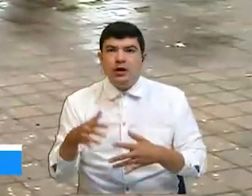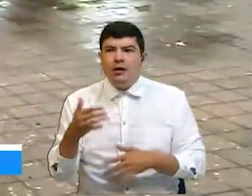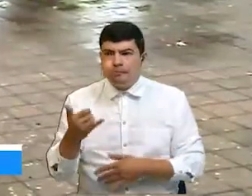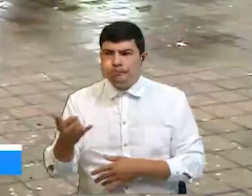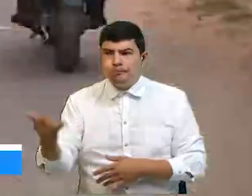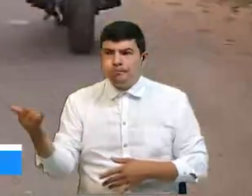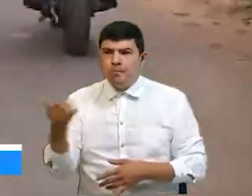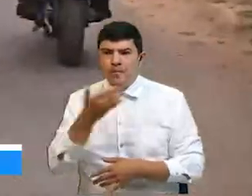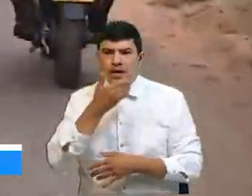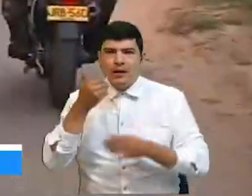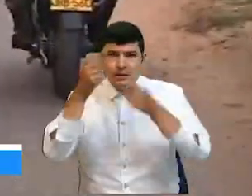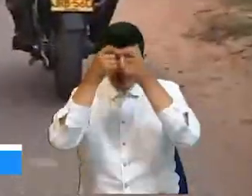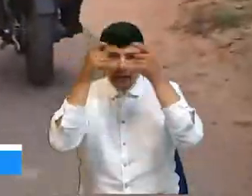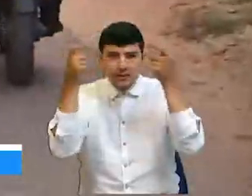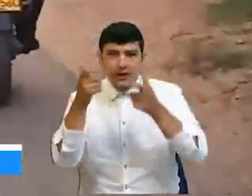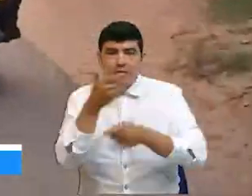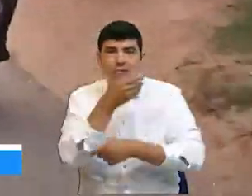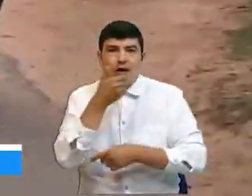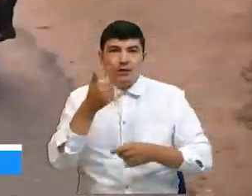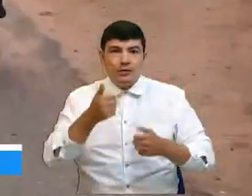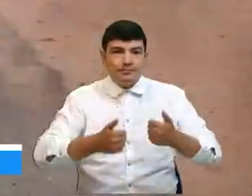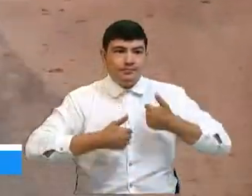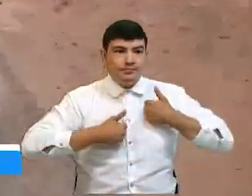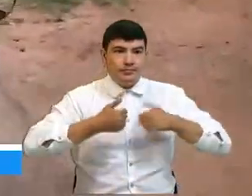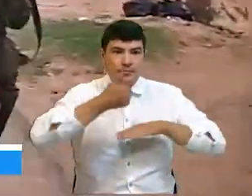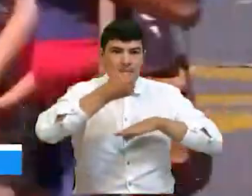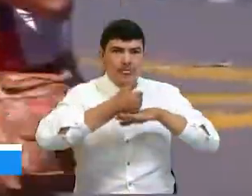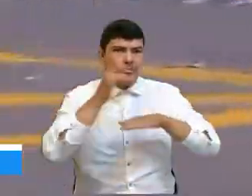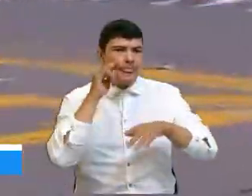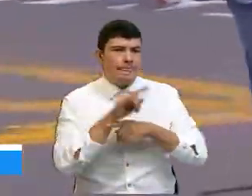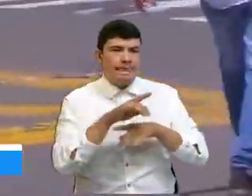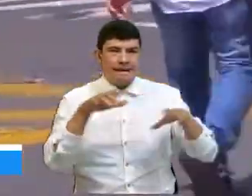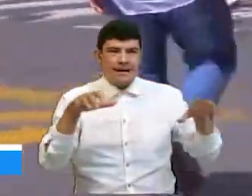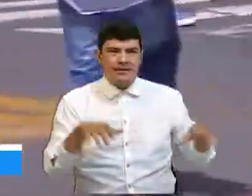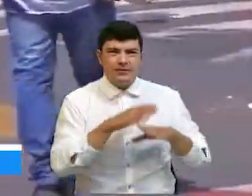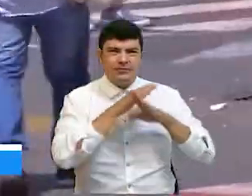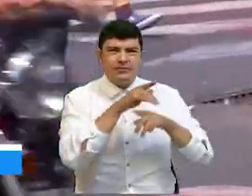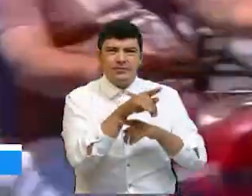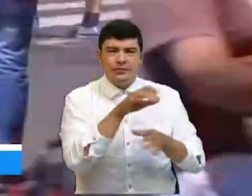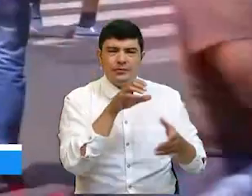presencia del estado en mejor el ejército actuará para contrarrestar los hechos delictivos de los grupos armados organizados